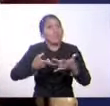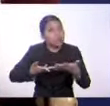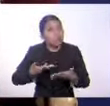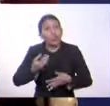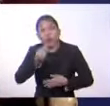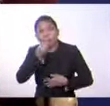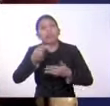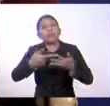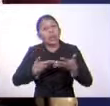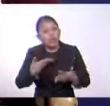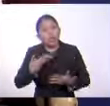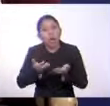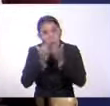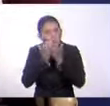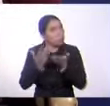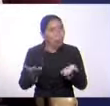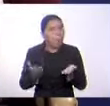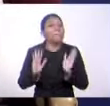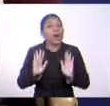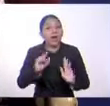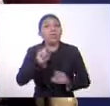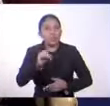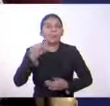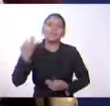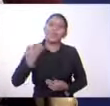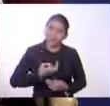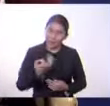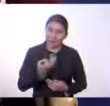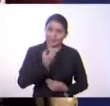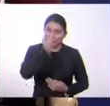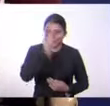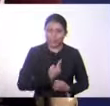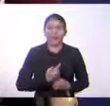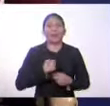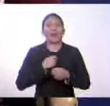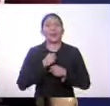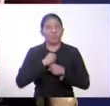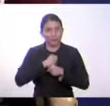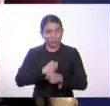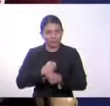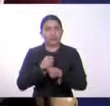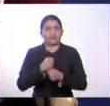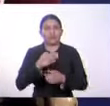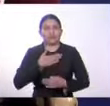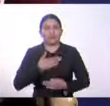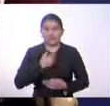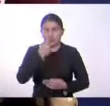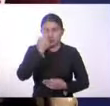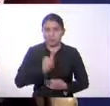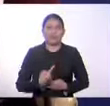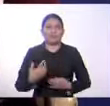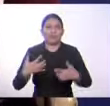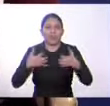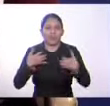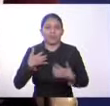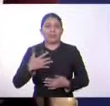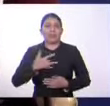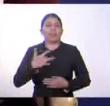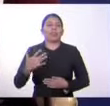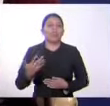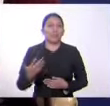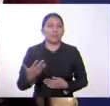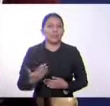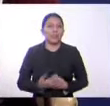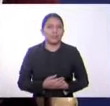adecuada. Sin embargo, eso es necesario para garantizar mi subsistencia y mi vida digna,